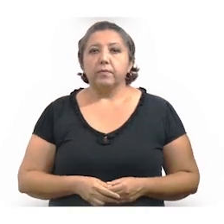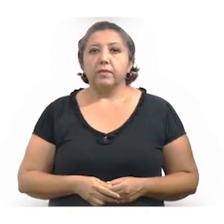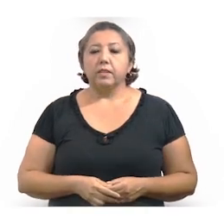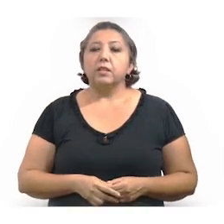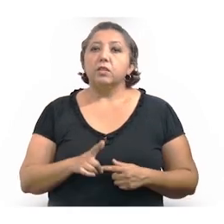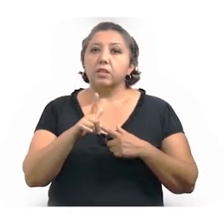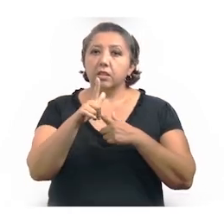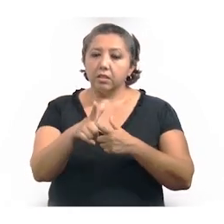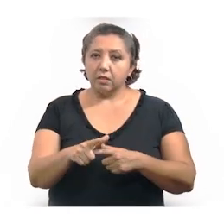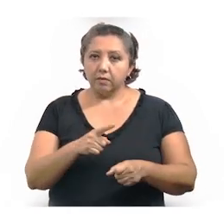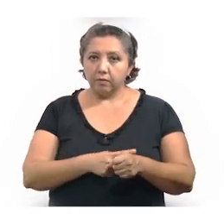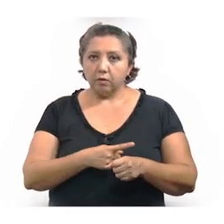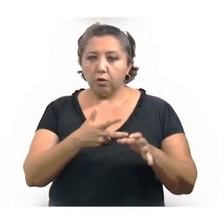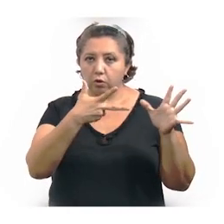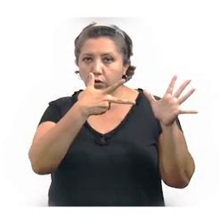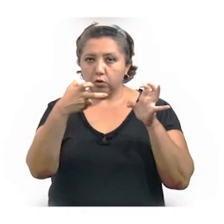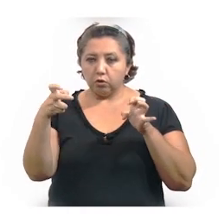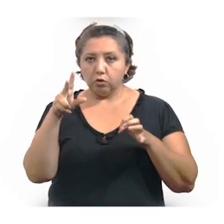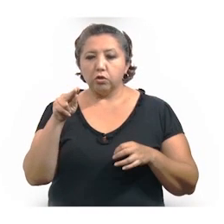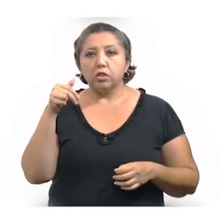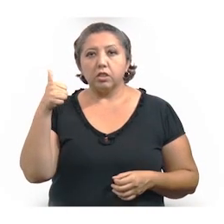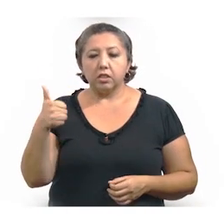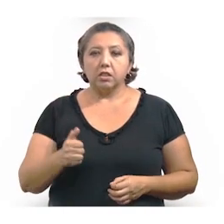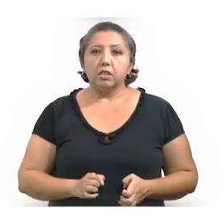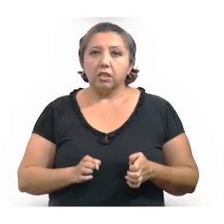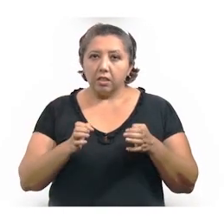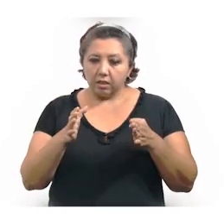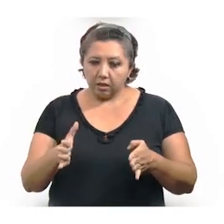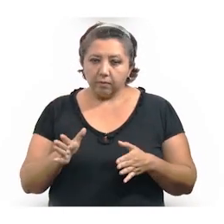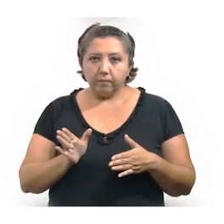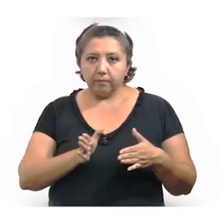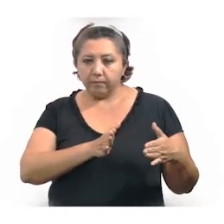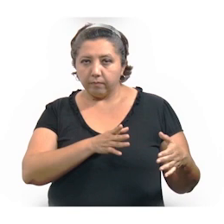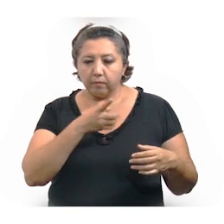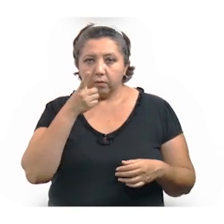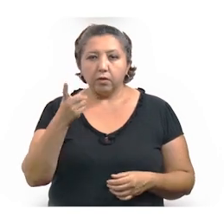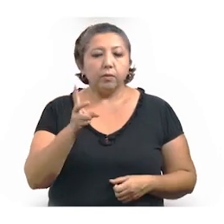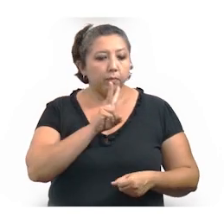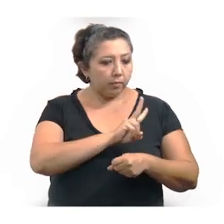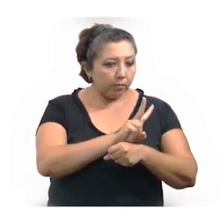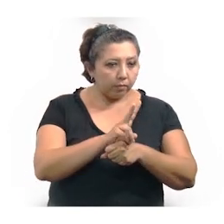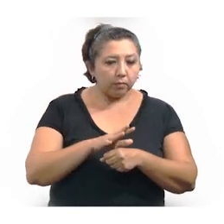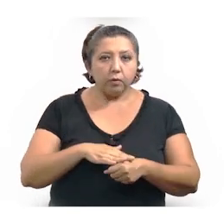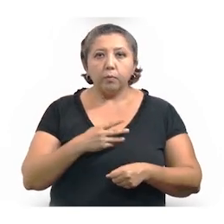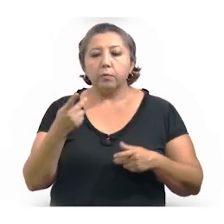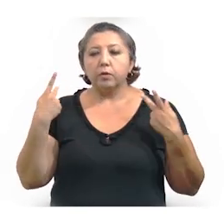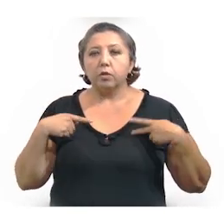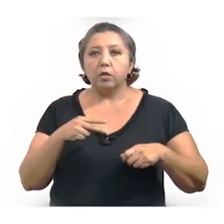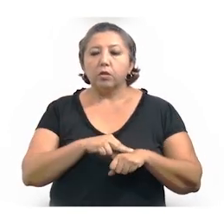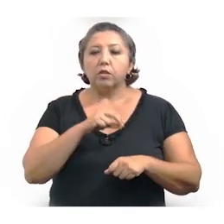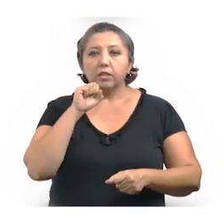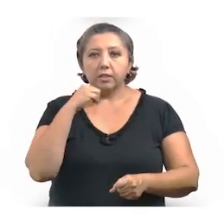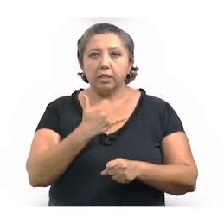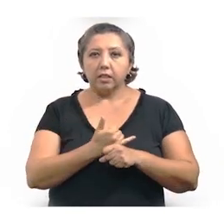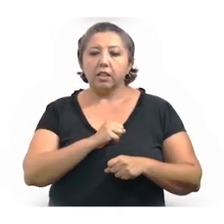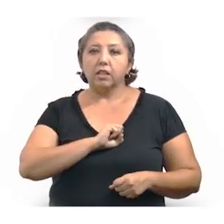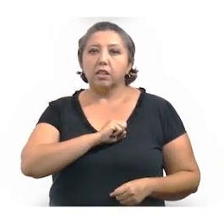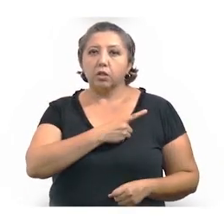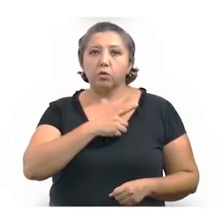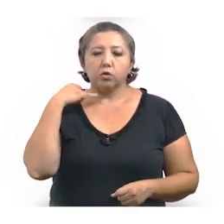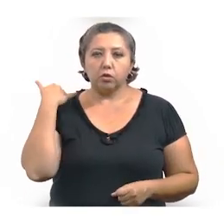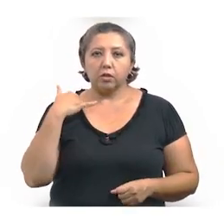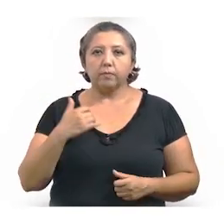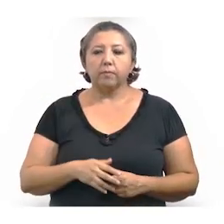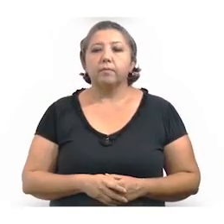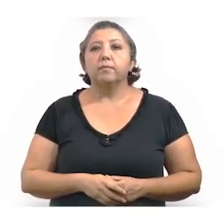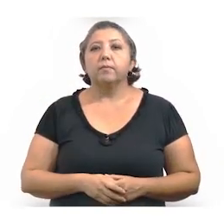De los casos activos, 886 están estables, aislados y monitoreados constantemente por personal médico de la Secretaría